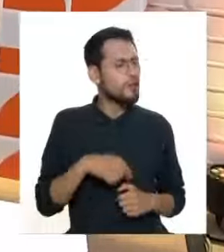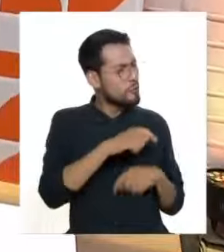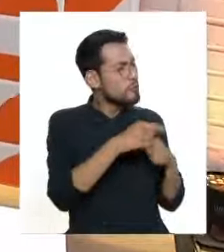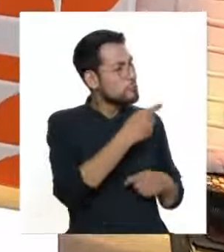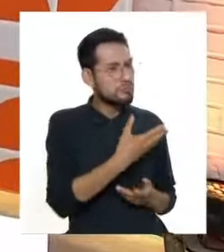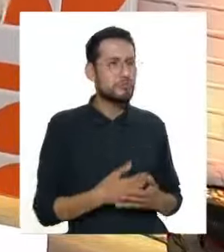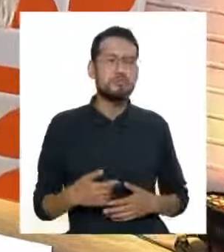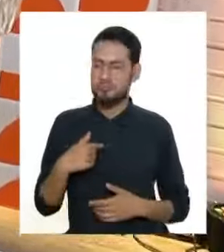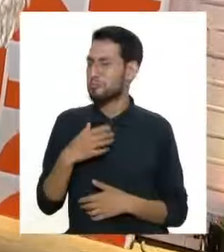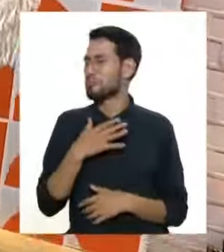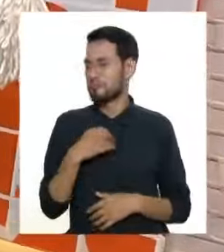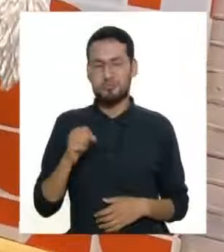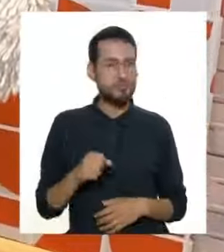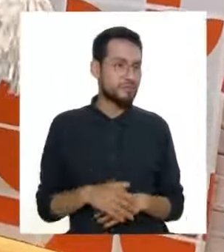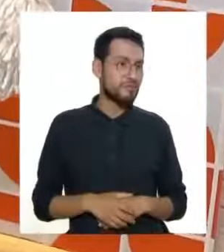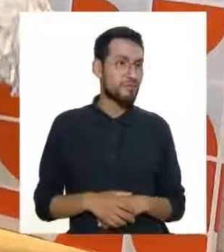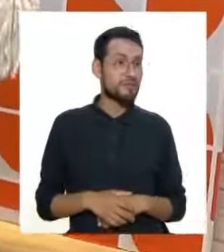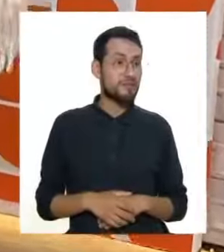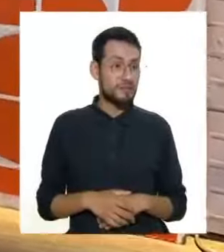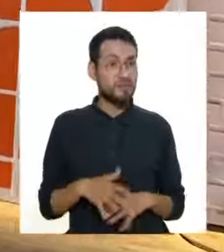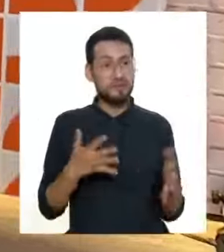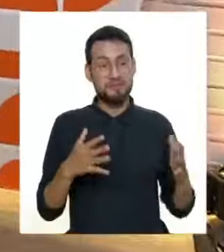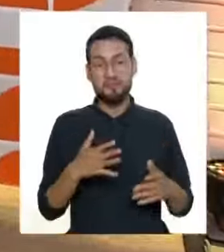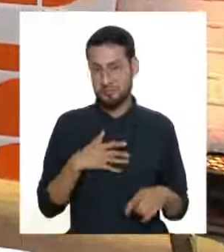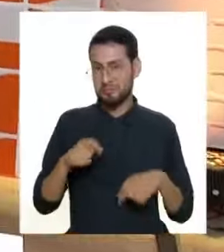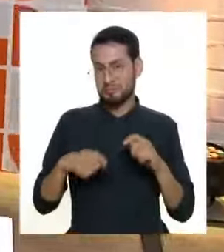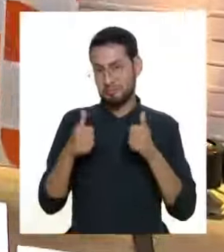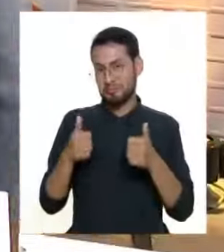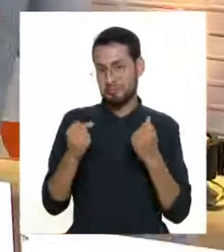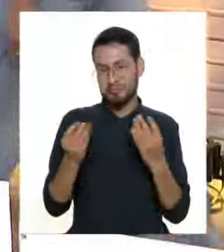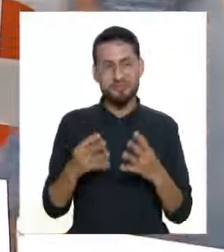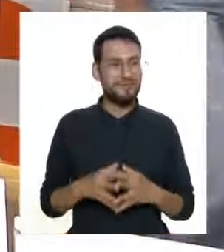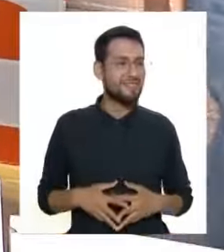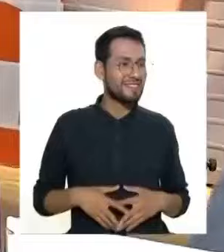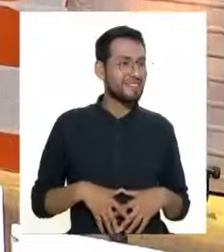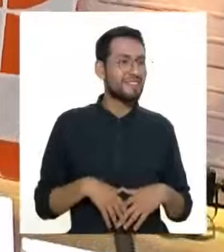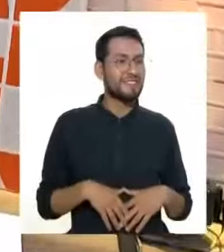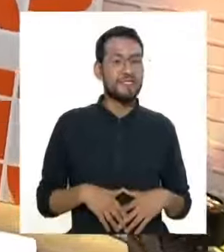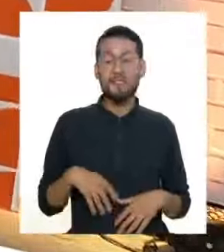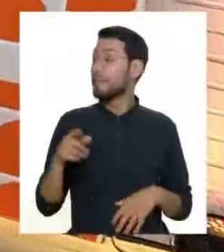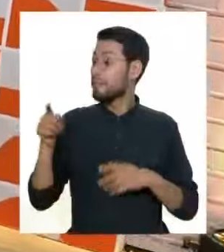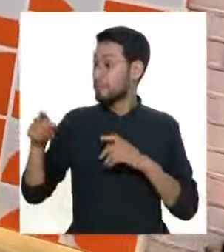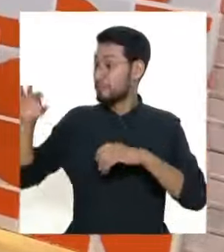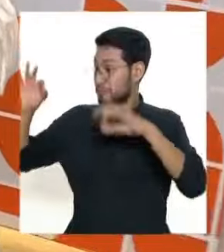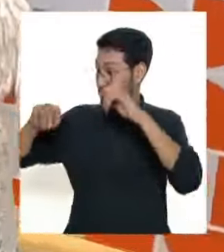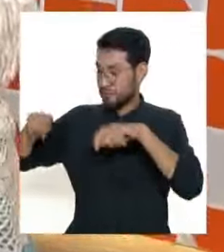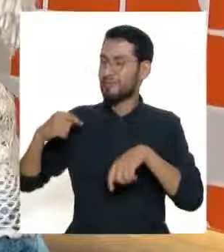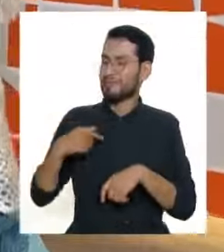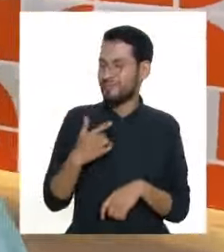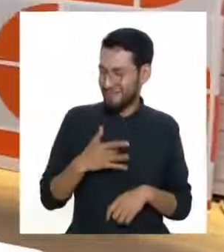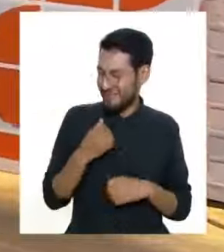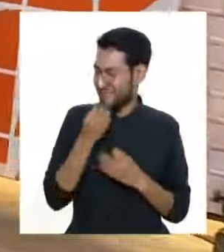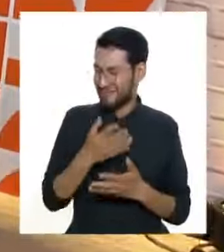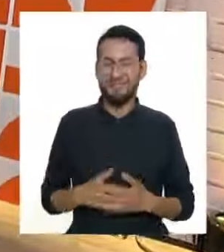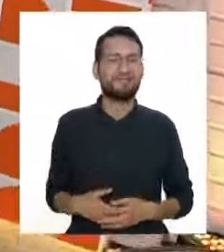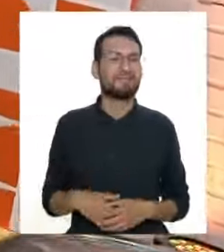tío? Me gusta. Ah, sí. ¿Cocinas? Sí. Cocino bien, creo. Ah, ya. He dorado bien el pollo. Lo que tú sientes en el teatro, yo lo siento en la cocina. ¿Ah, sí?